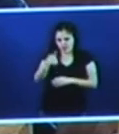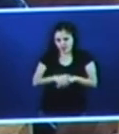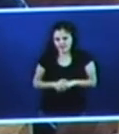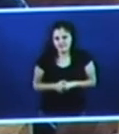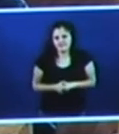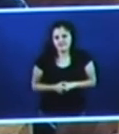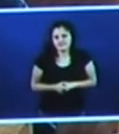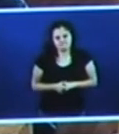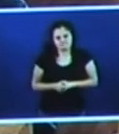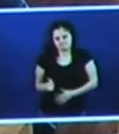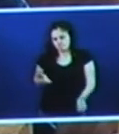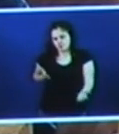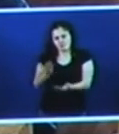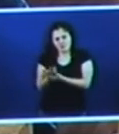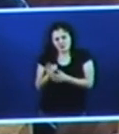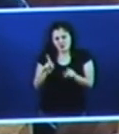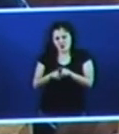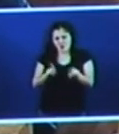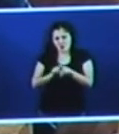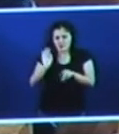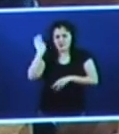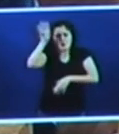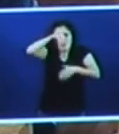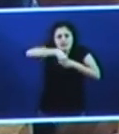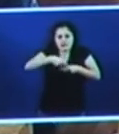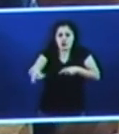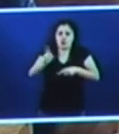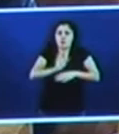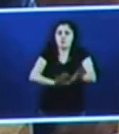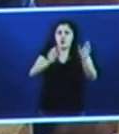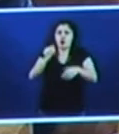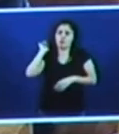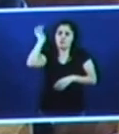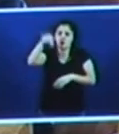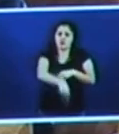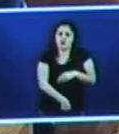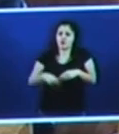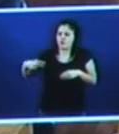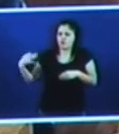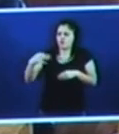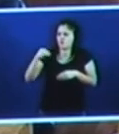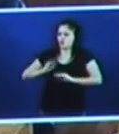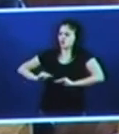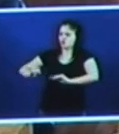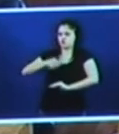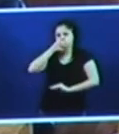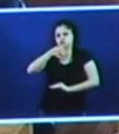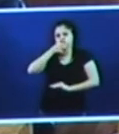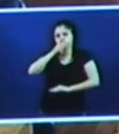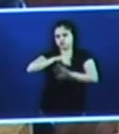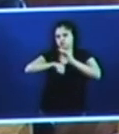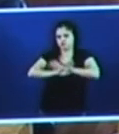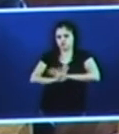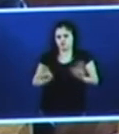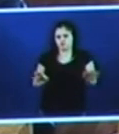llevo a pedir que crean na democracia interna, pero sí, na democracia xeral debería de rectificar esas palabras. Señoría,